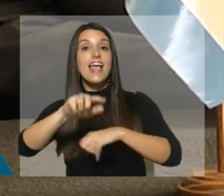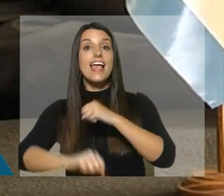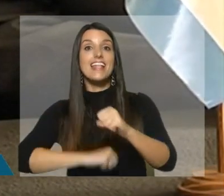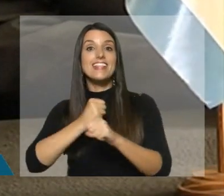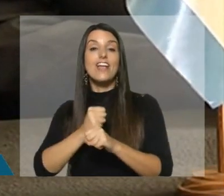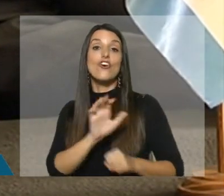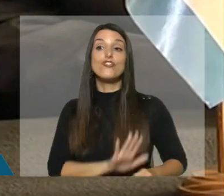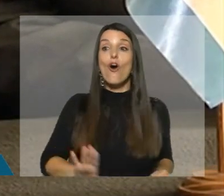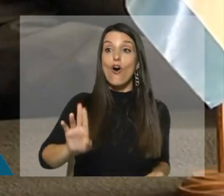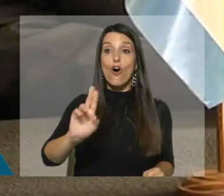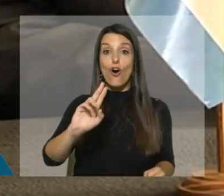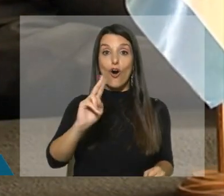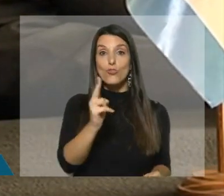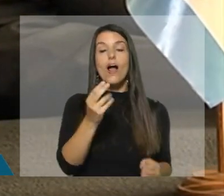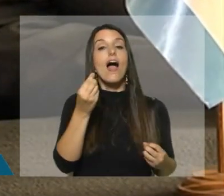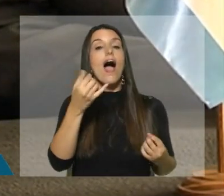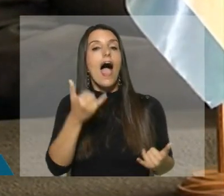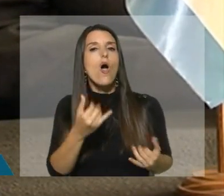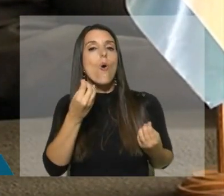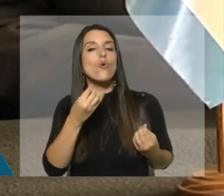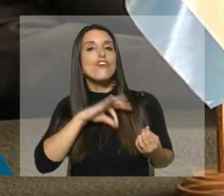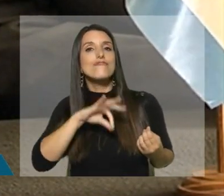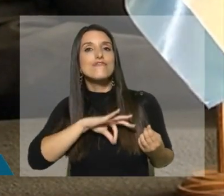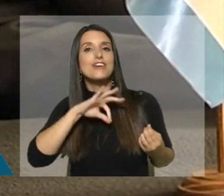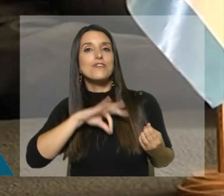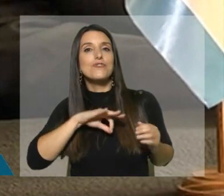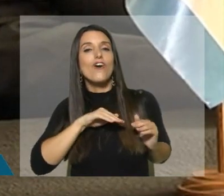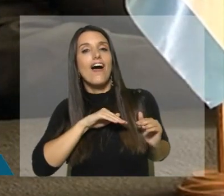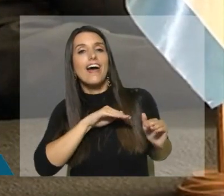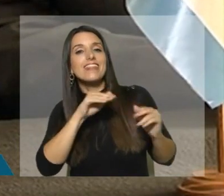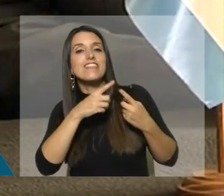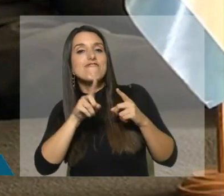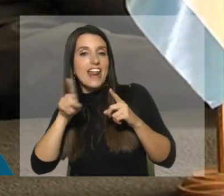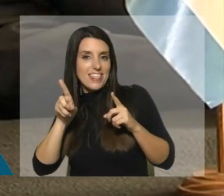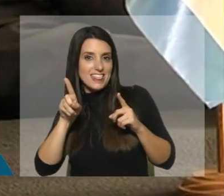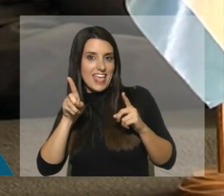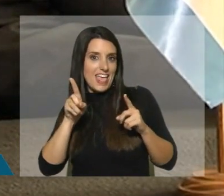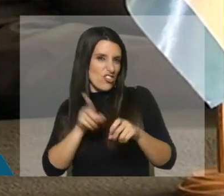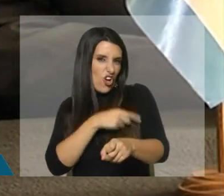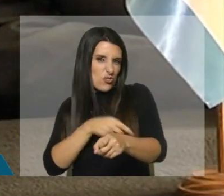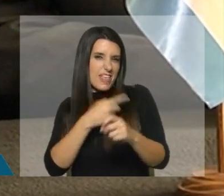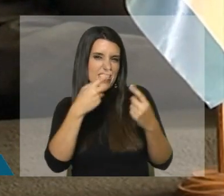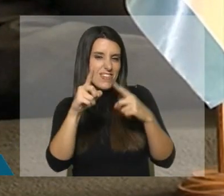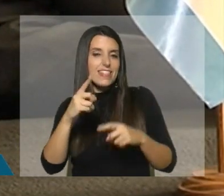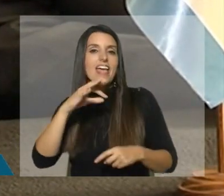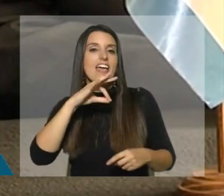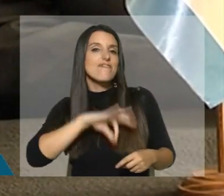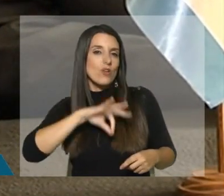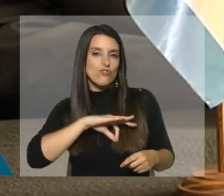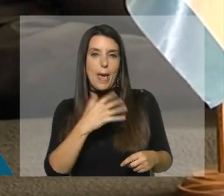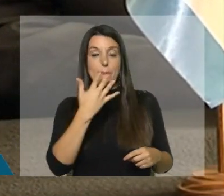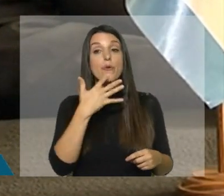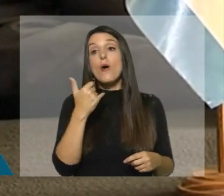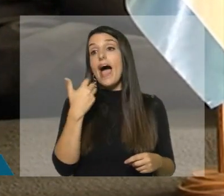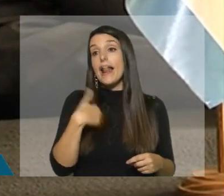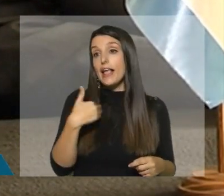todos nuestros países, hemos tenido una circulación totalmente diferente a lo habitual de virus respiratorios. En Argentina,